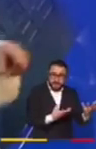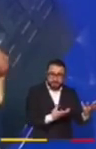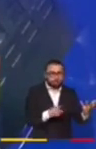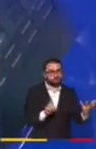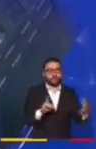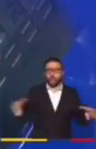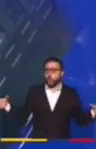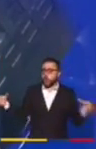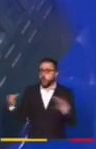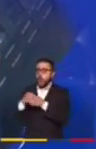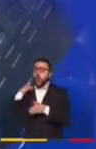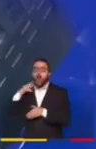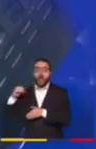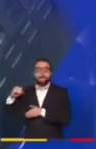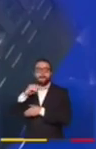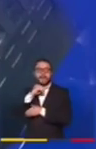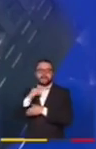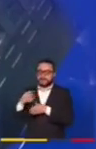de pequeños hombres